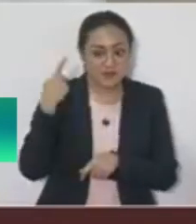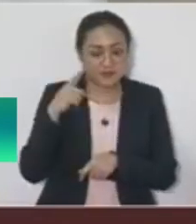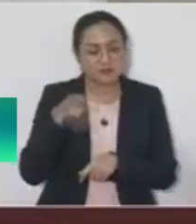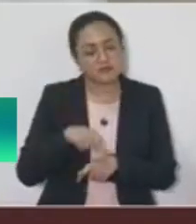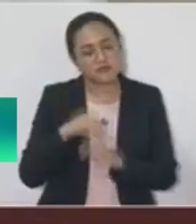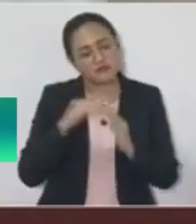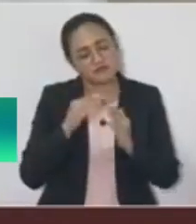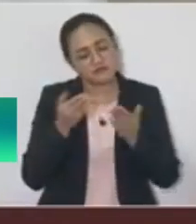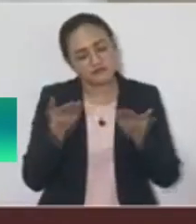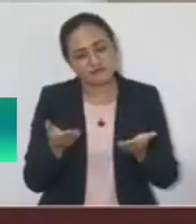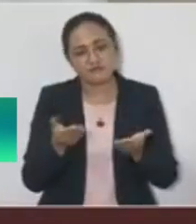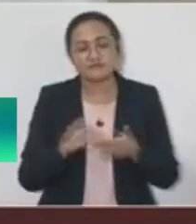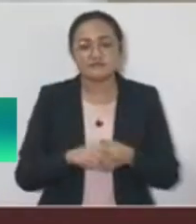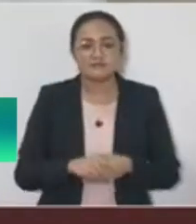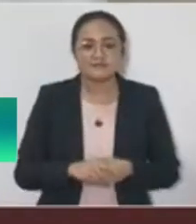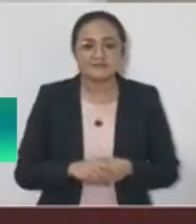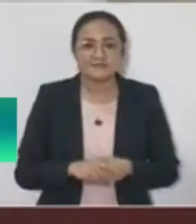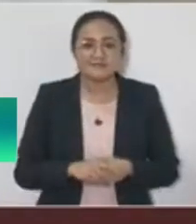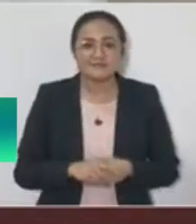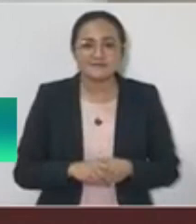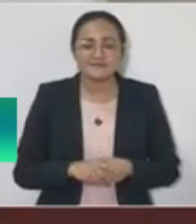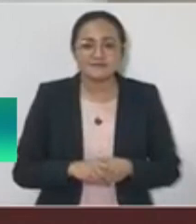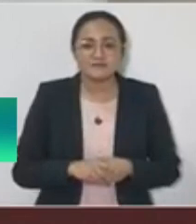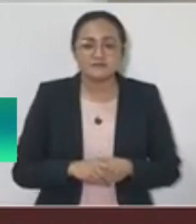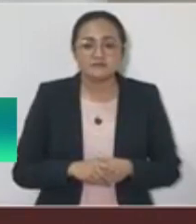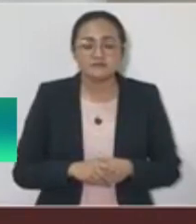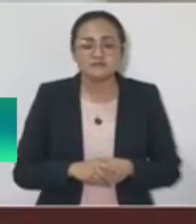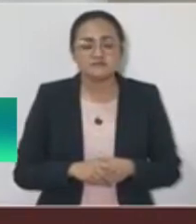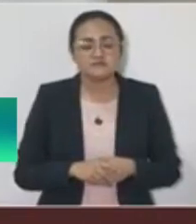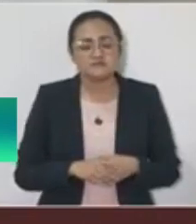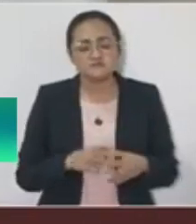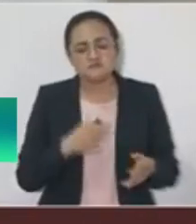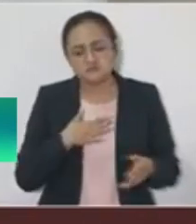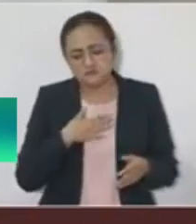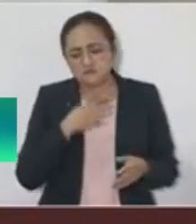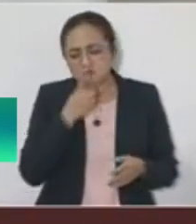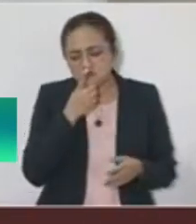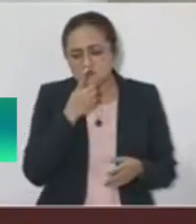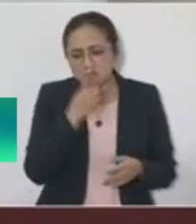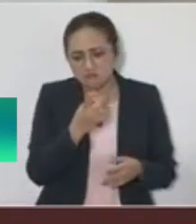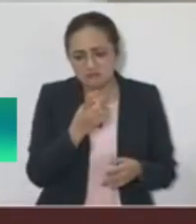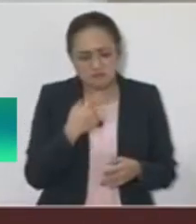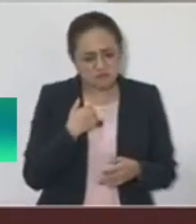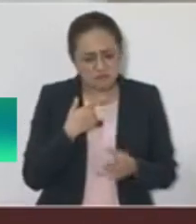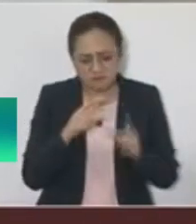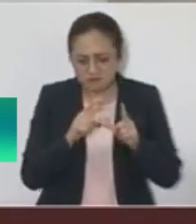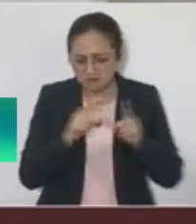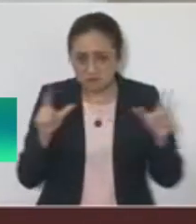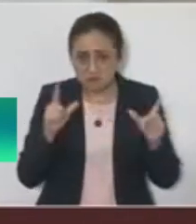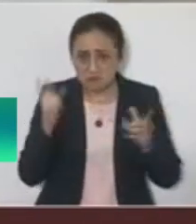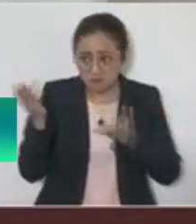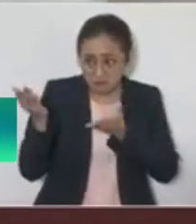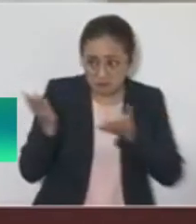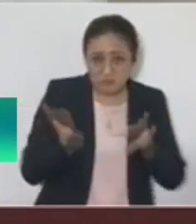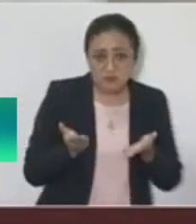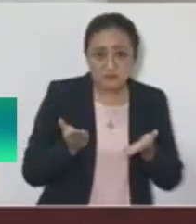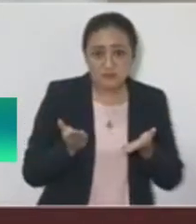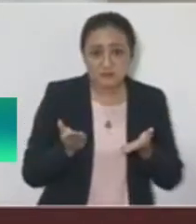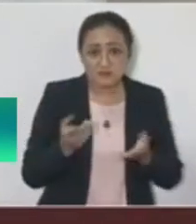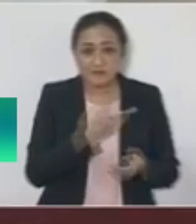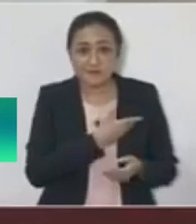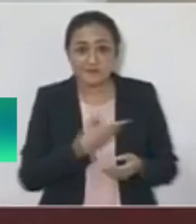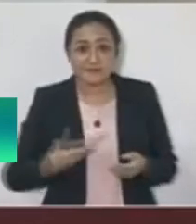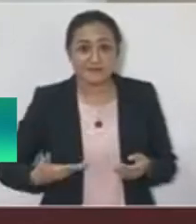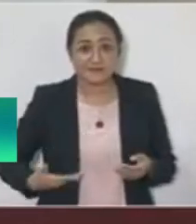casa, y le decimos que estamos preparados para recibirlo, que